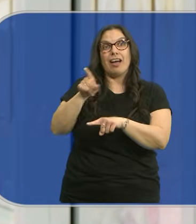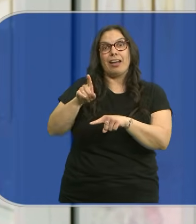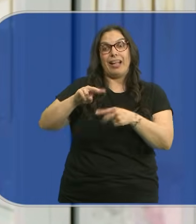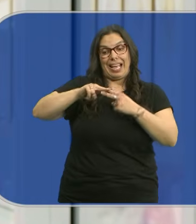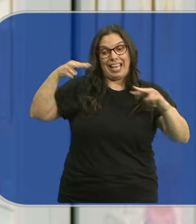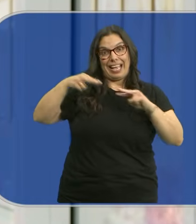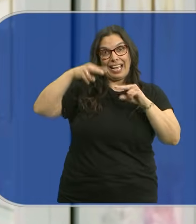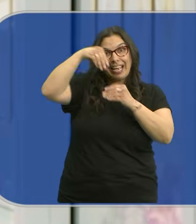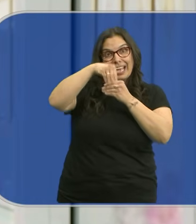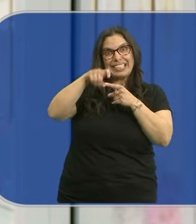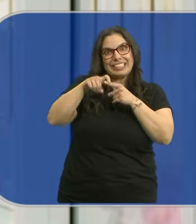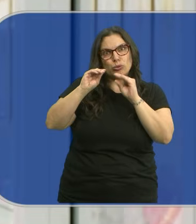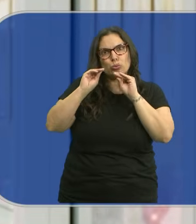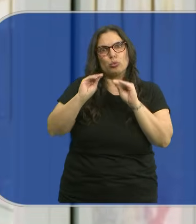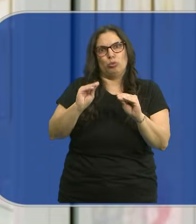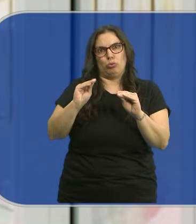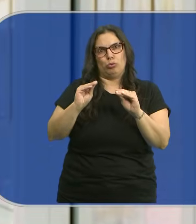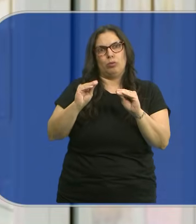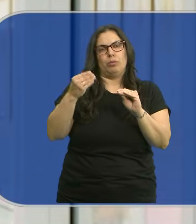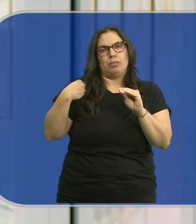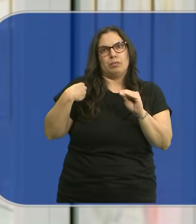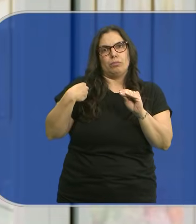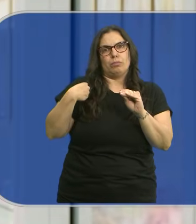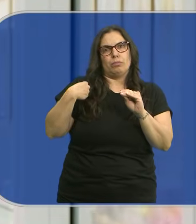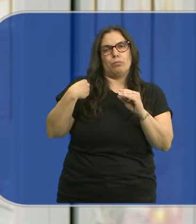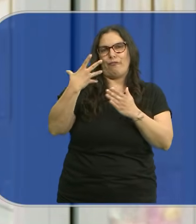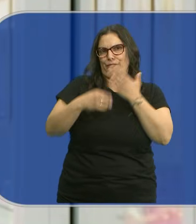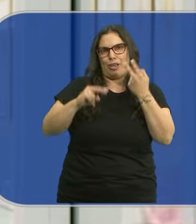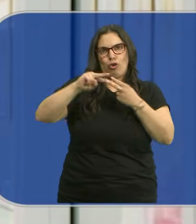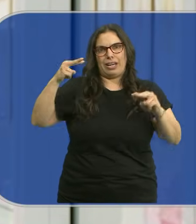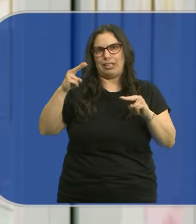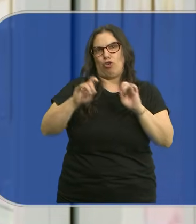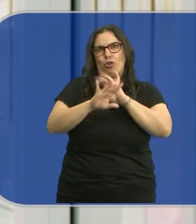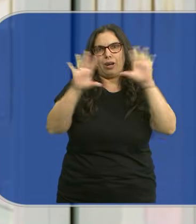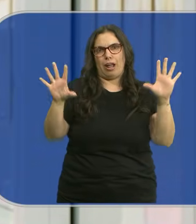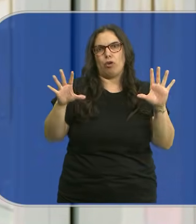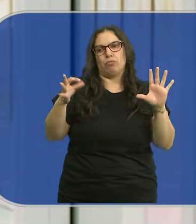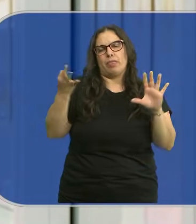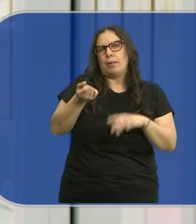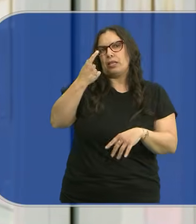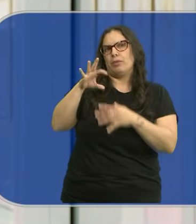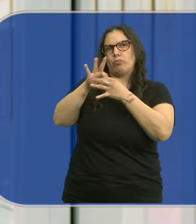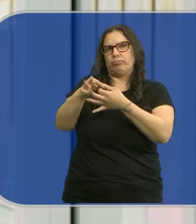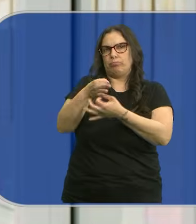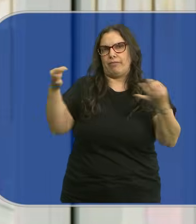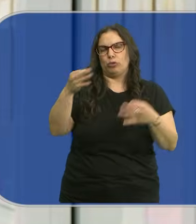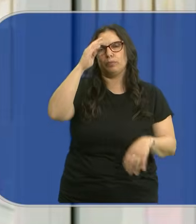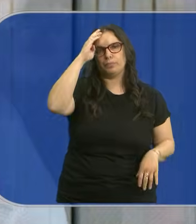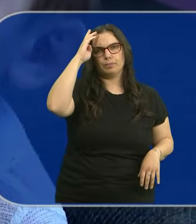gen típico de esto, ¿no? El defecto genético lo tiene claro, por lo tanto debería responder bien.